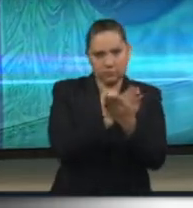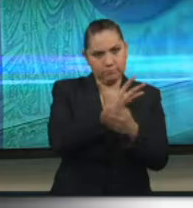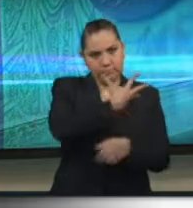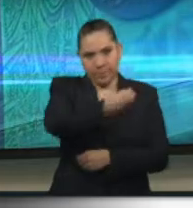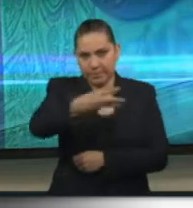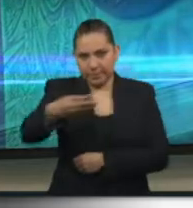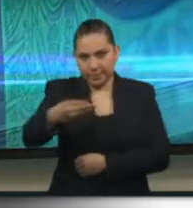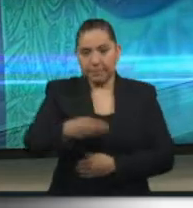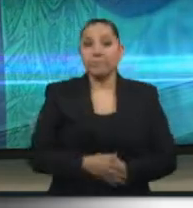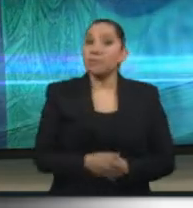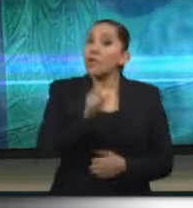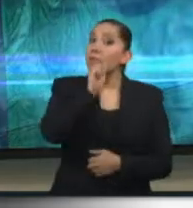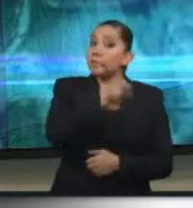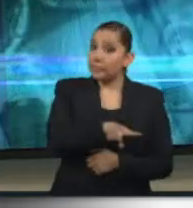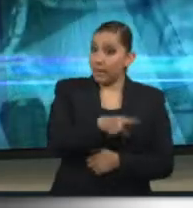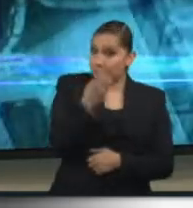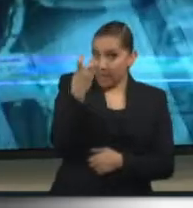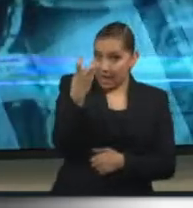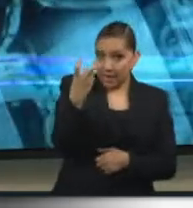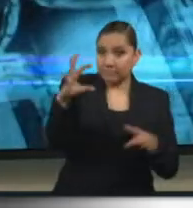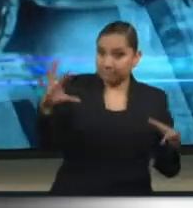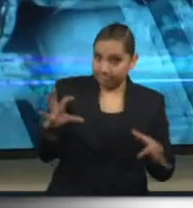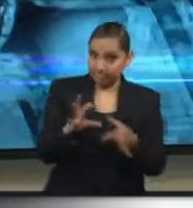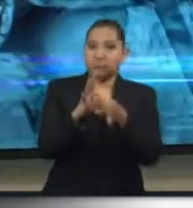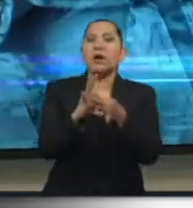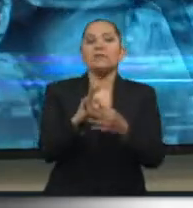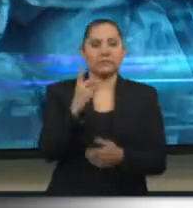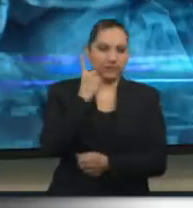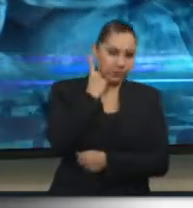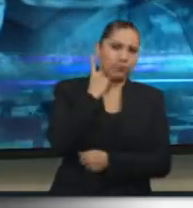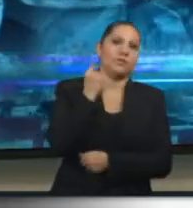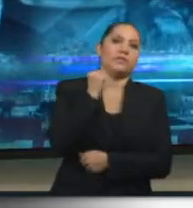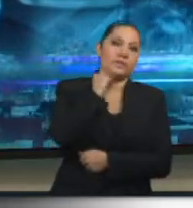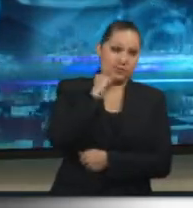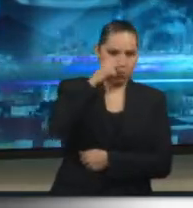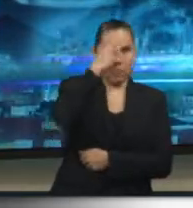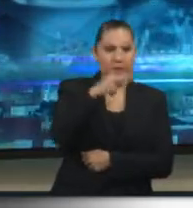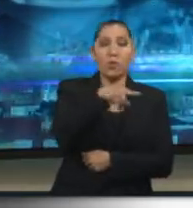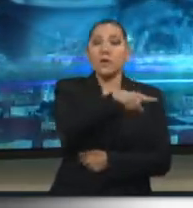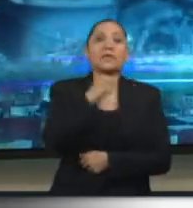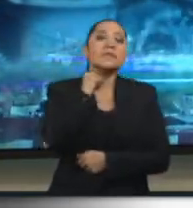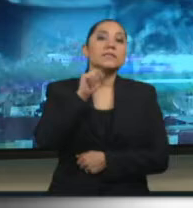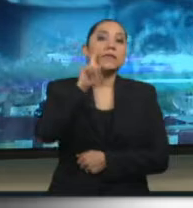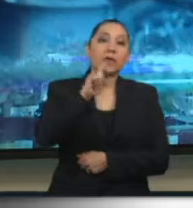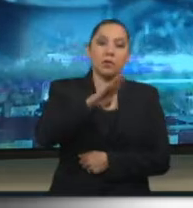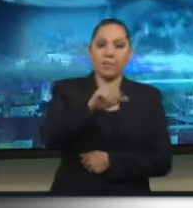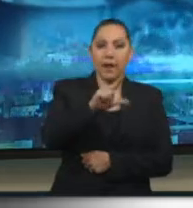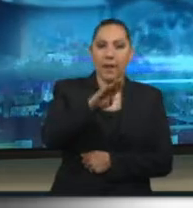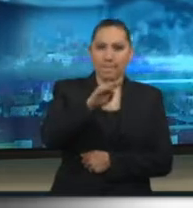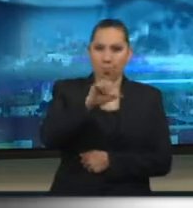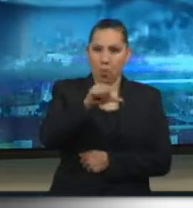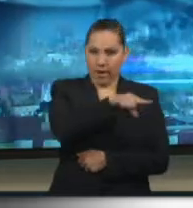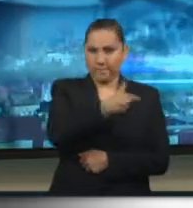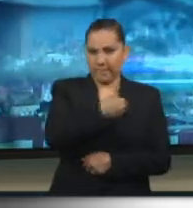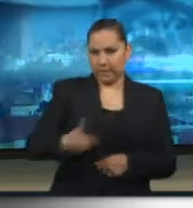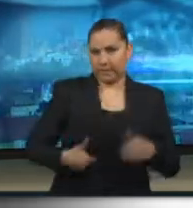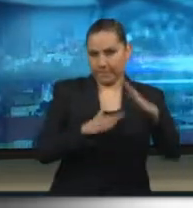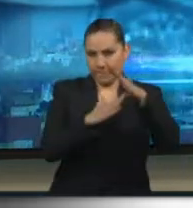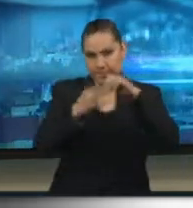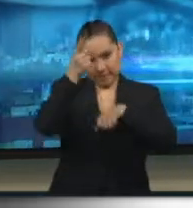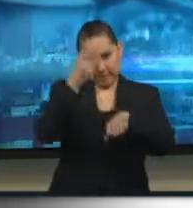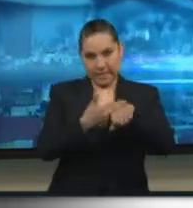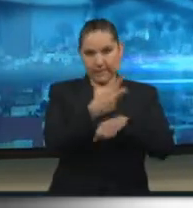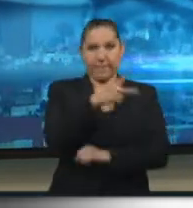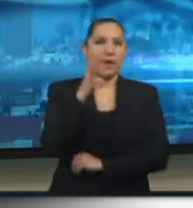sumó el Congreso Federal Mexicano. Por medio de las redes sociales, por ejemplo, la senadora Mónica Fernández Balboa, presidenta de la mesa directiva del Senado, publicó